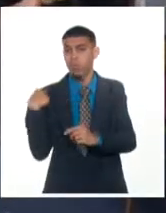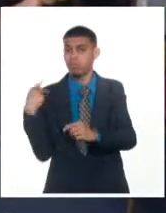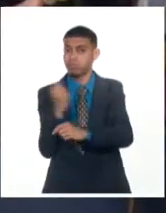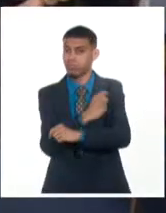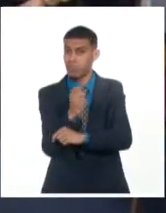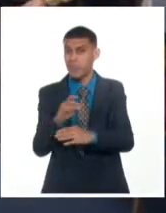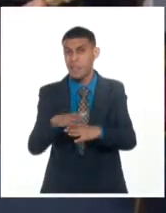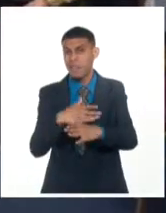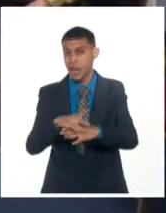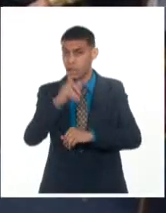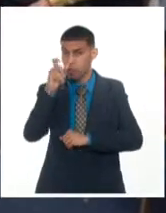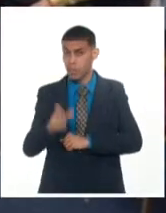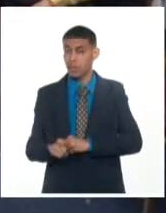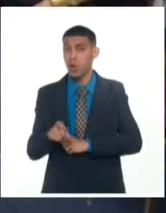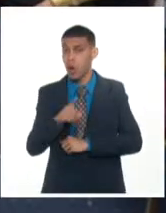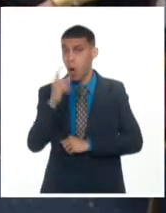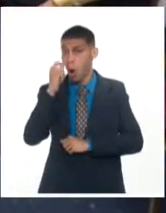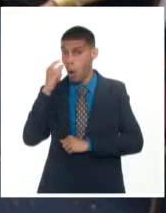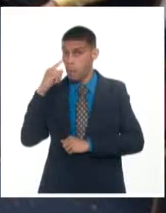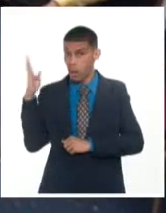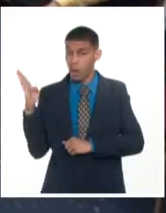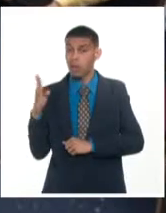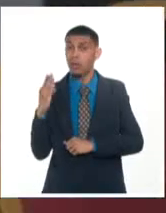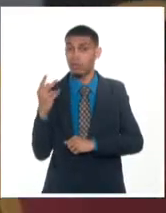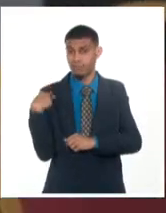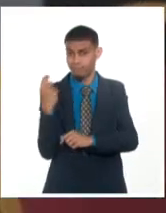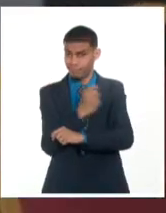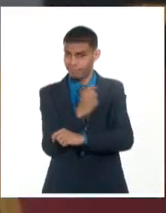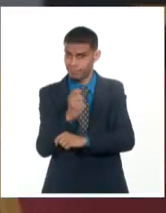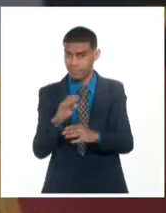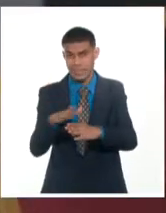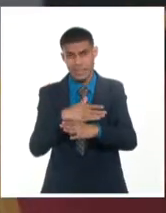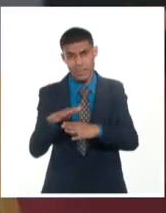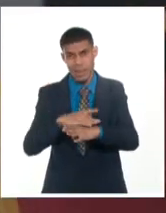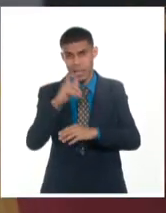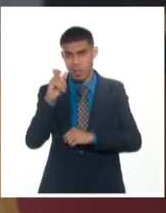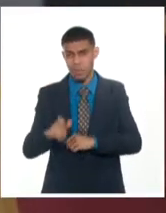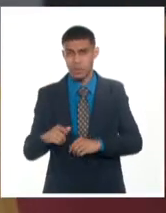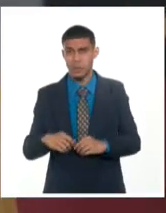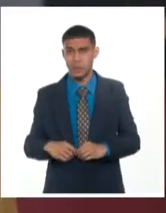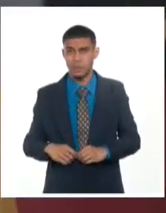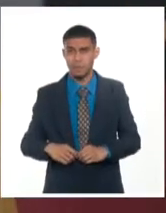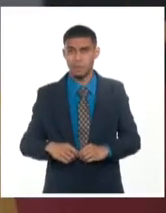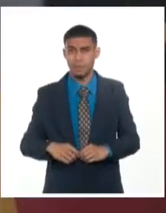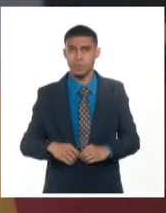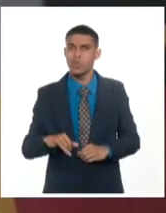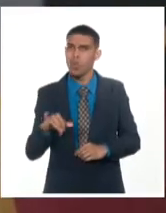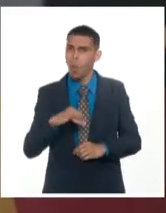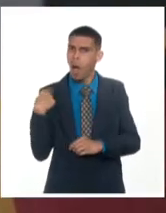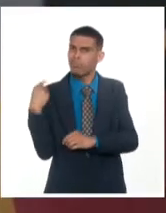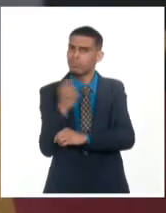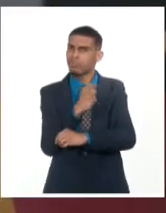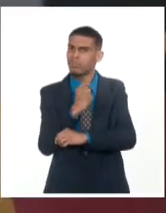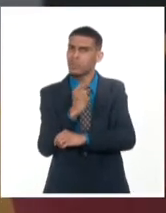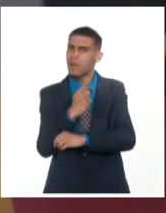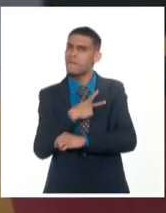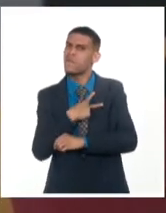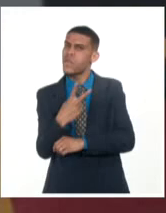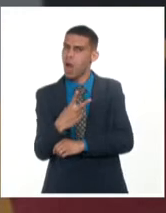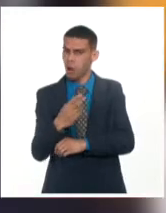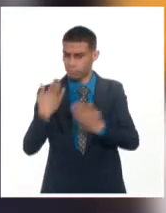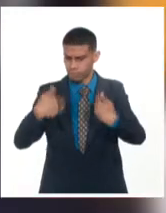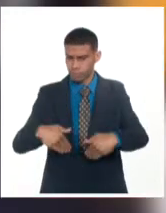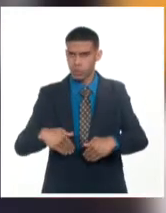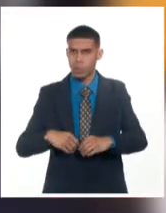políticos, profesionales de la comunicación y estudiantes, entre otros sectores en los que inculca valores humanos.